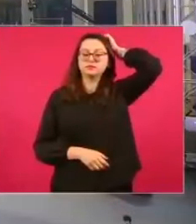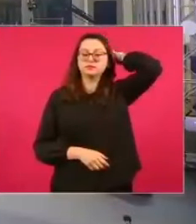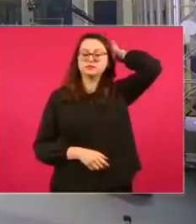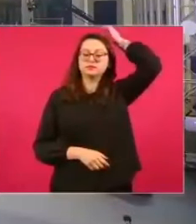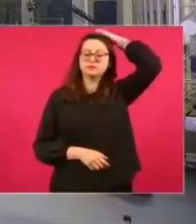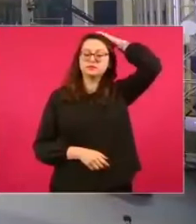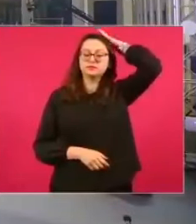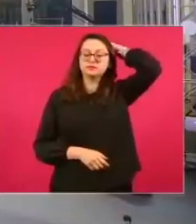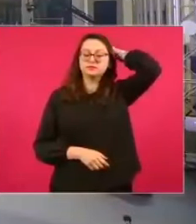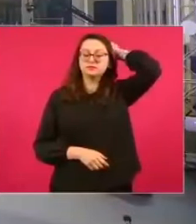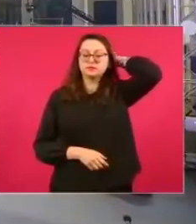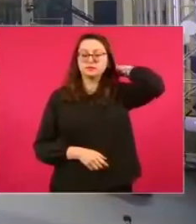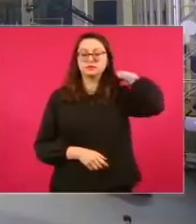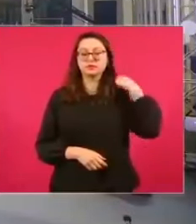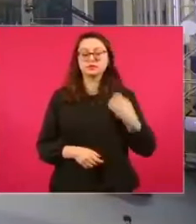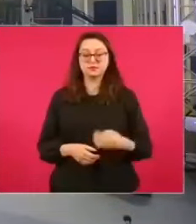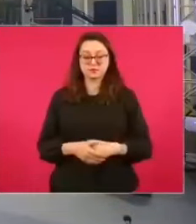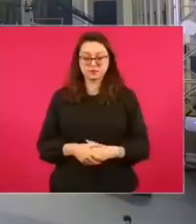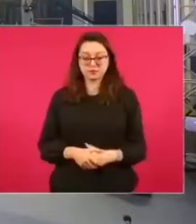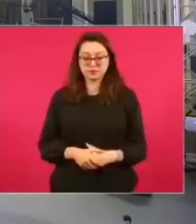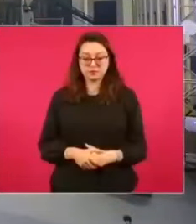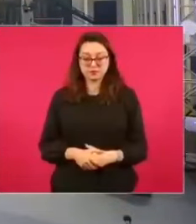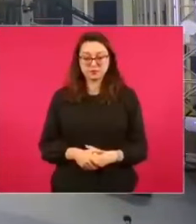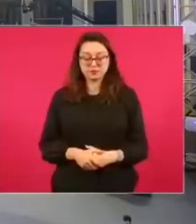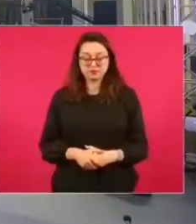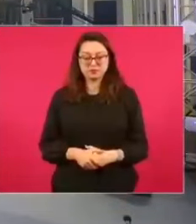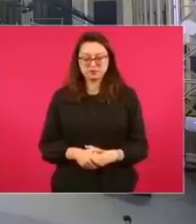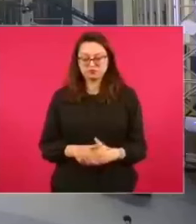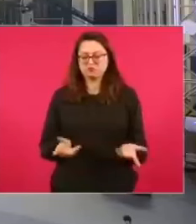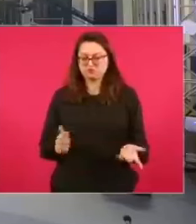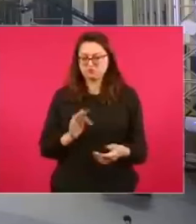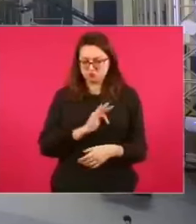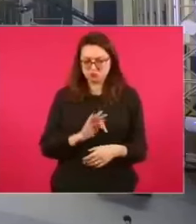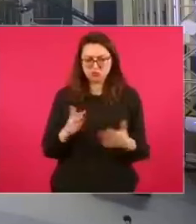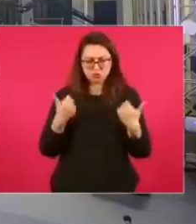Sí, puede ser, puede ser. ¿Y es economista él?